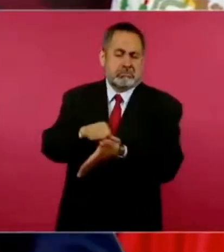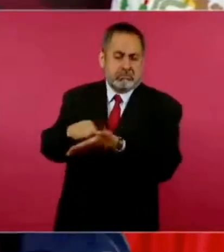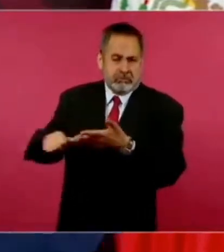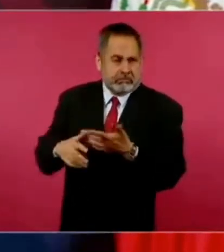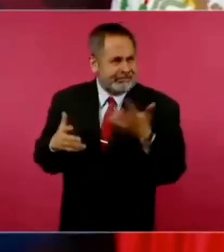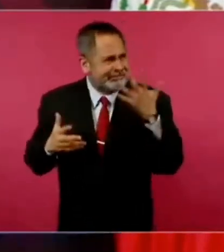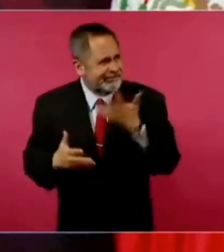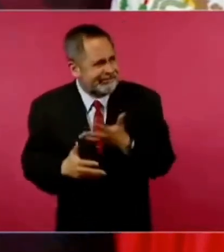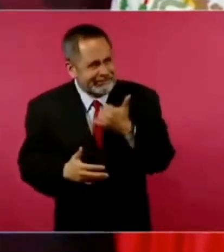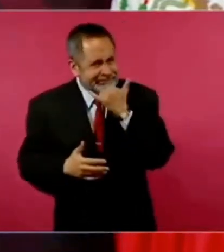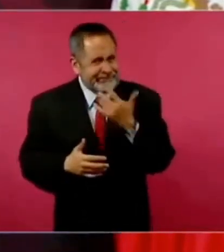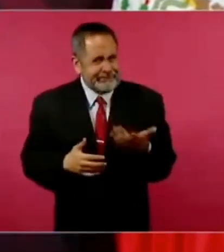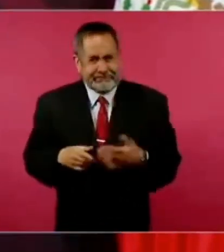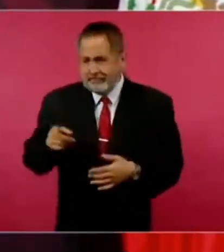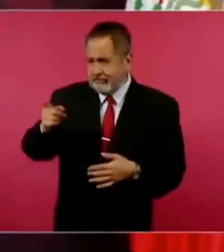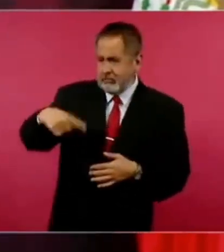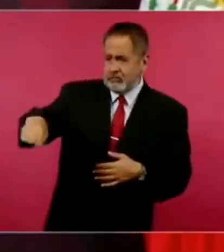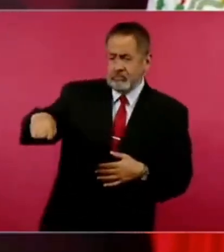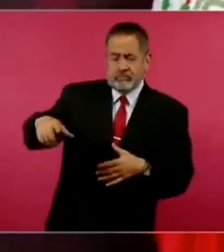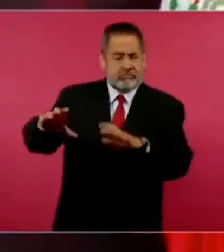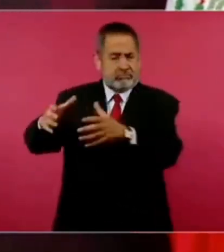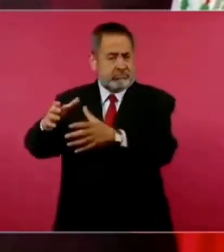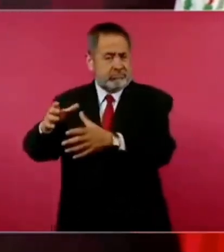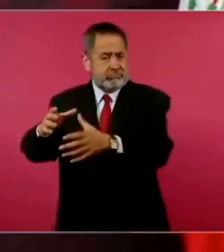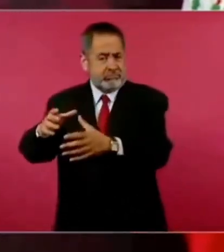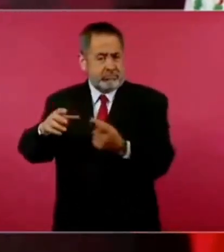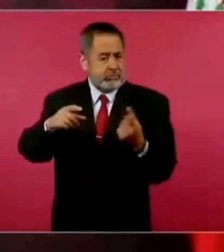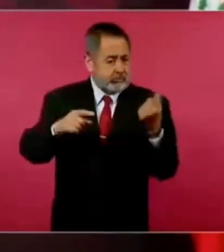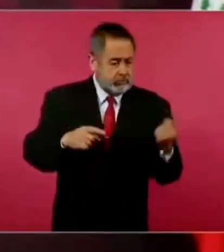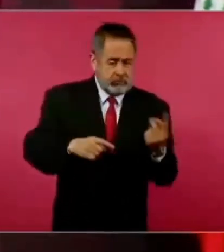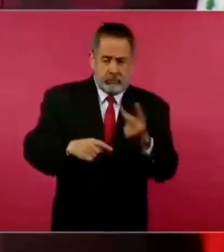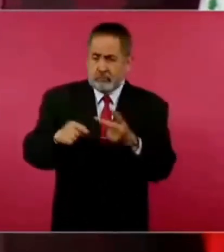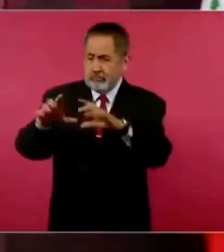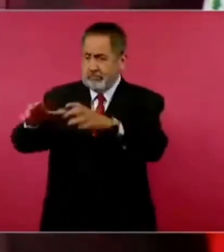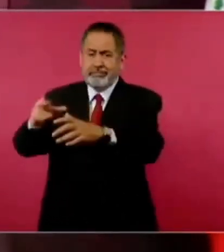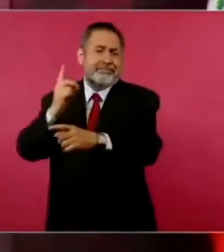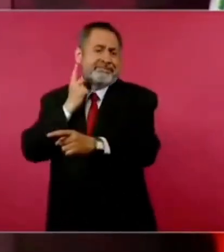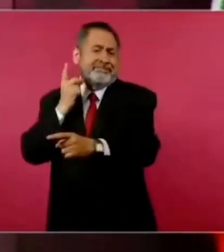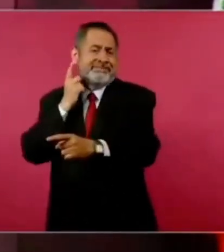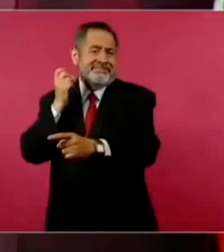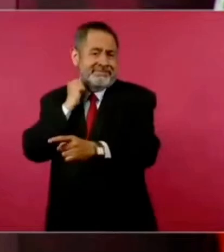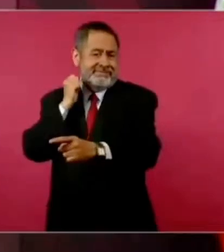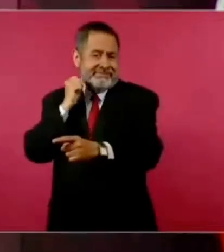aprobada por un poder autónomo, independiente